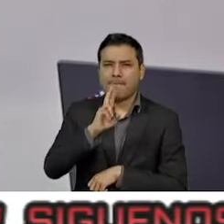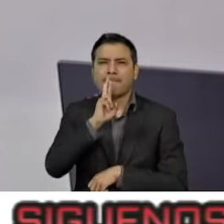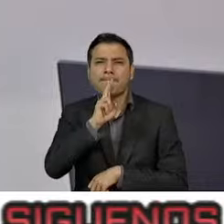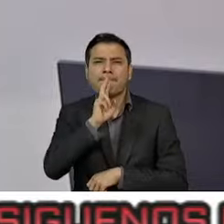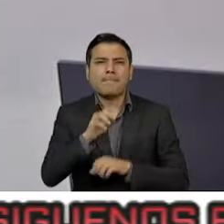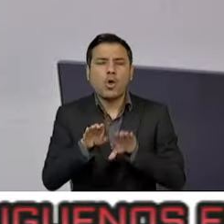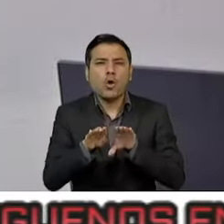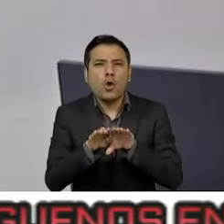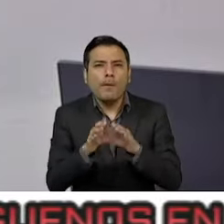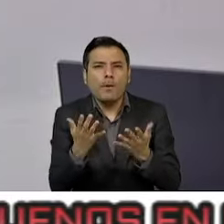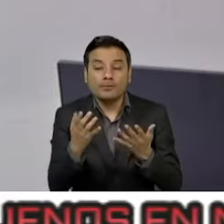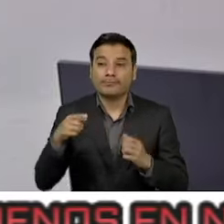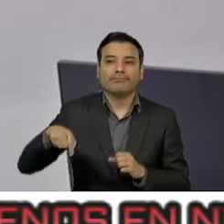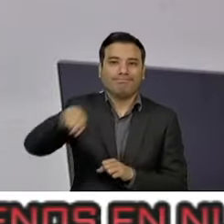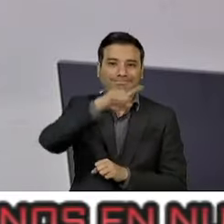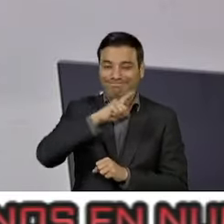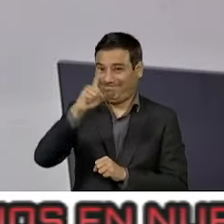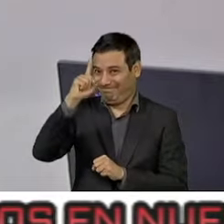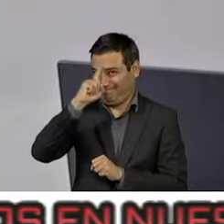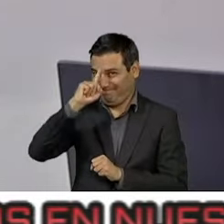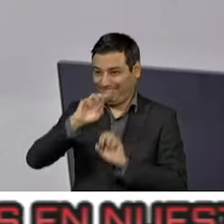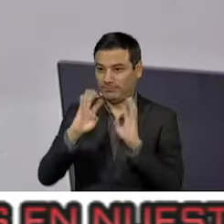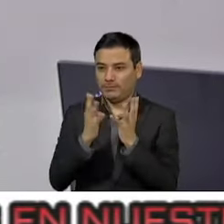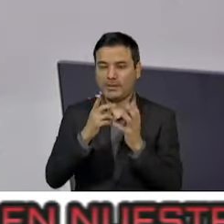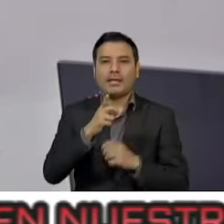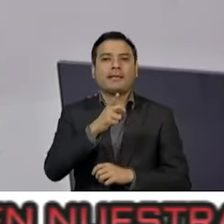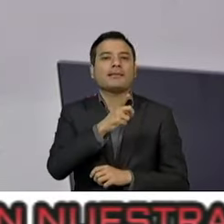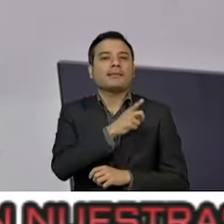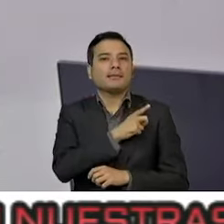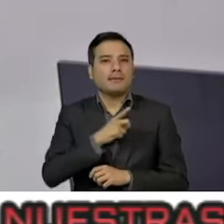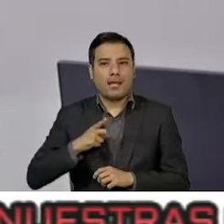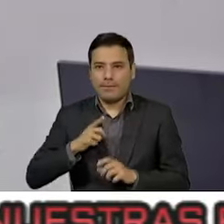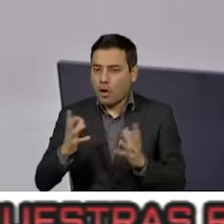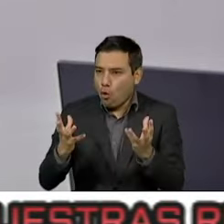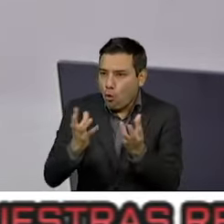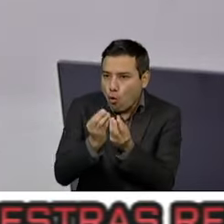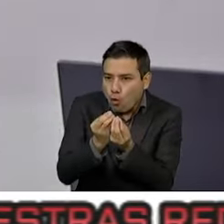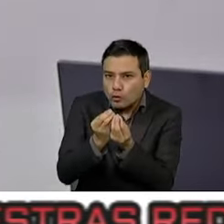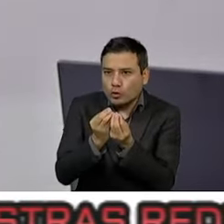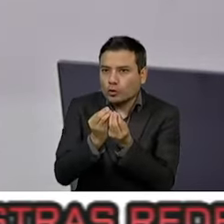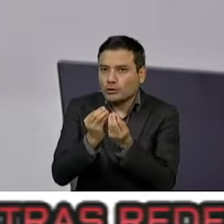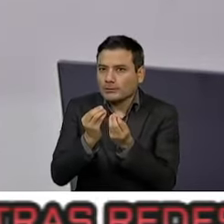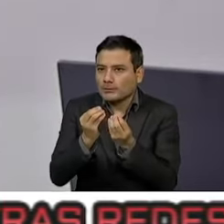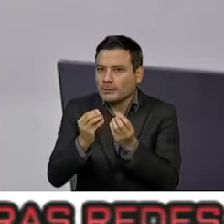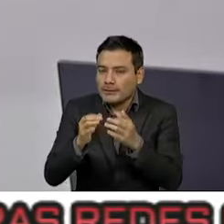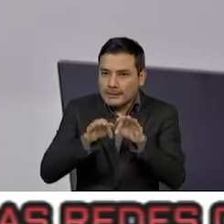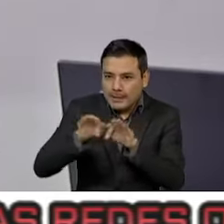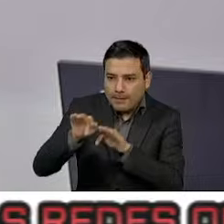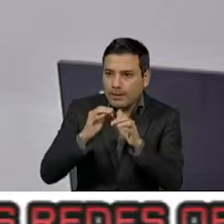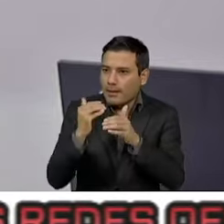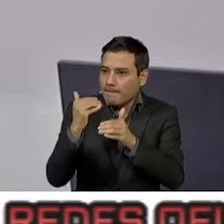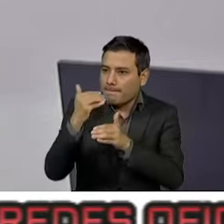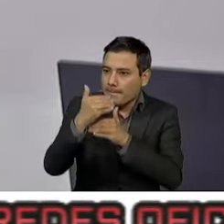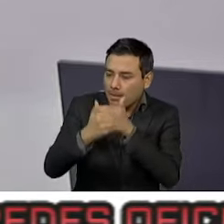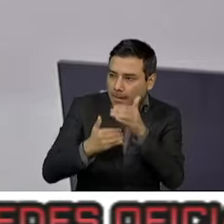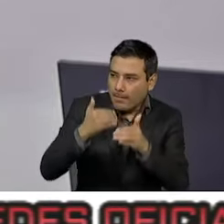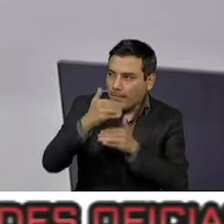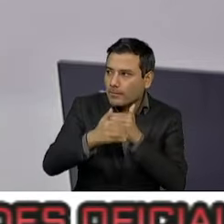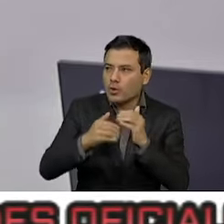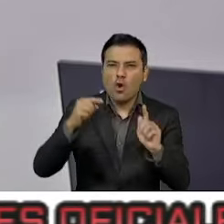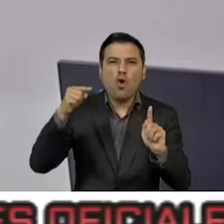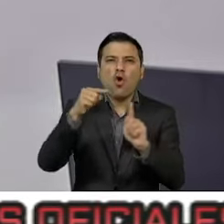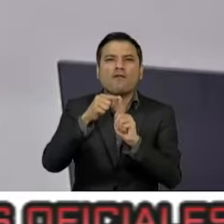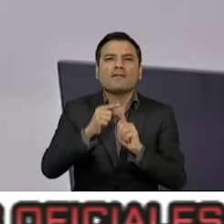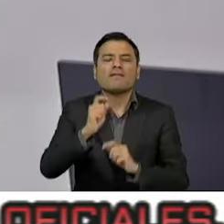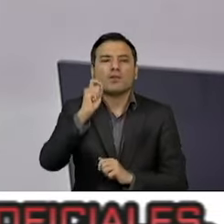integramos el Consejo General deberemos conducirla de manera colegiada hacia nuevos rumbos, siempre con la mira puesta en lograr un